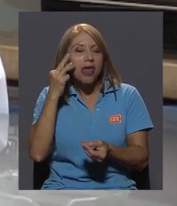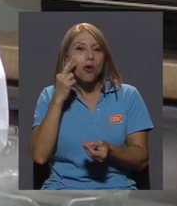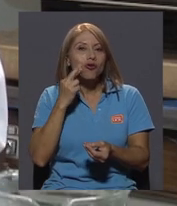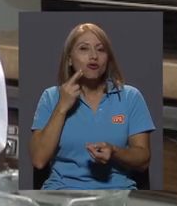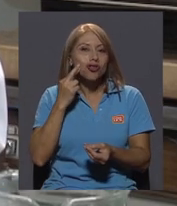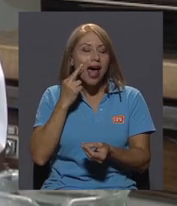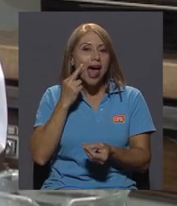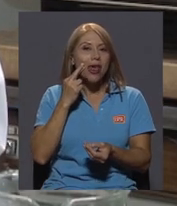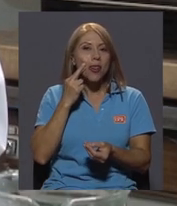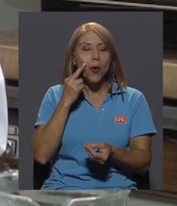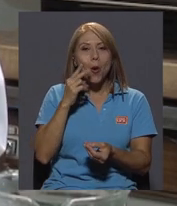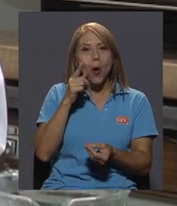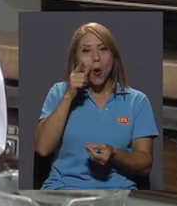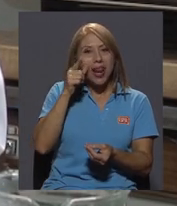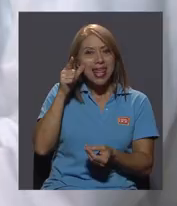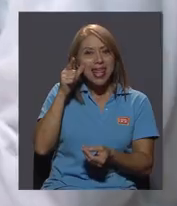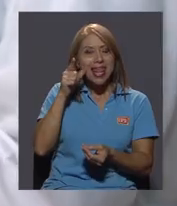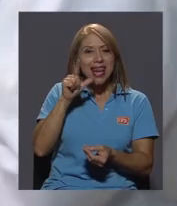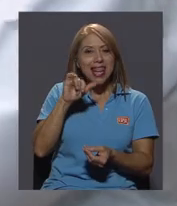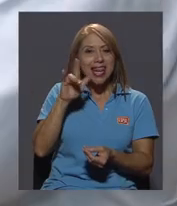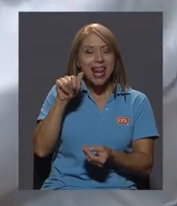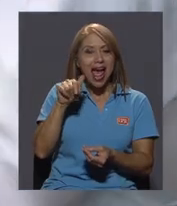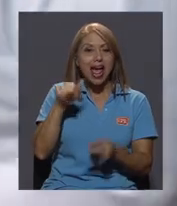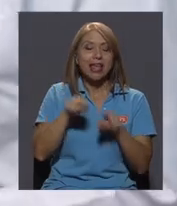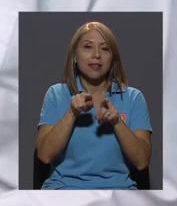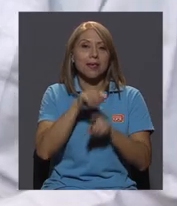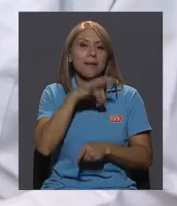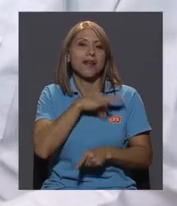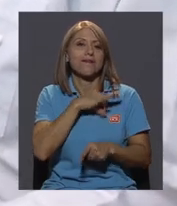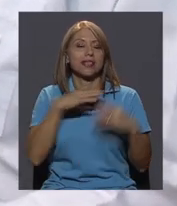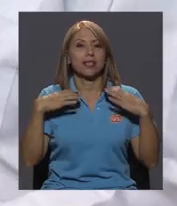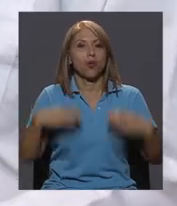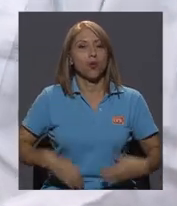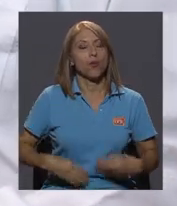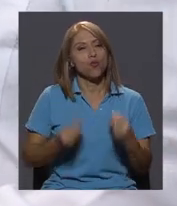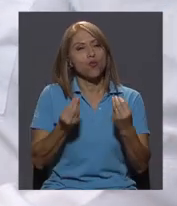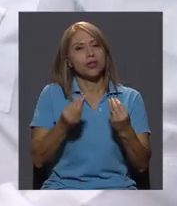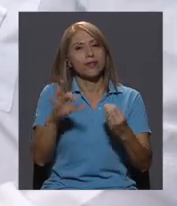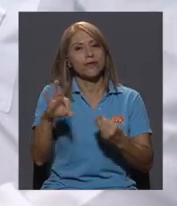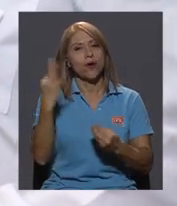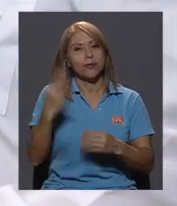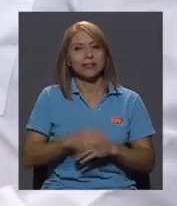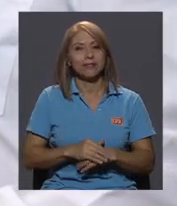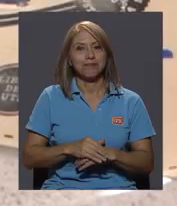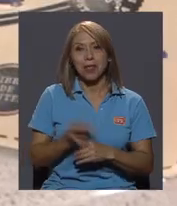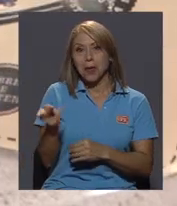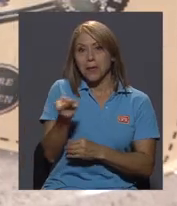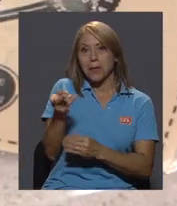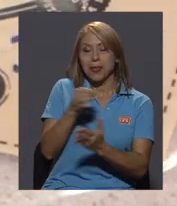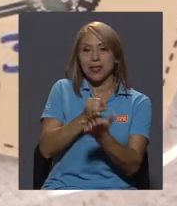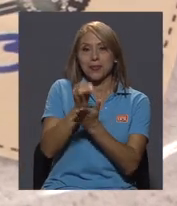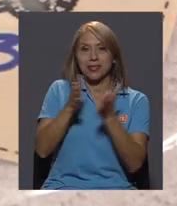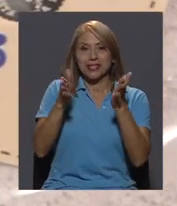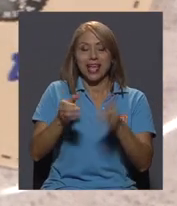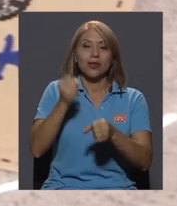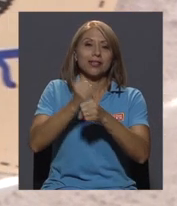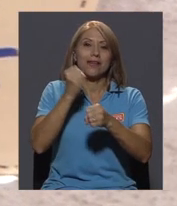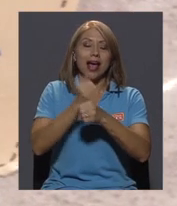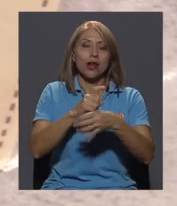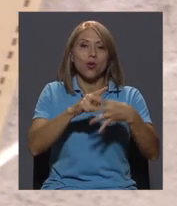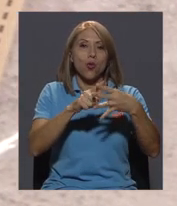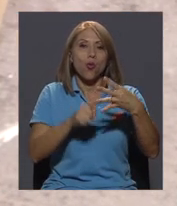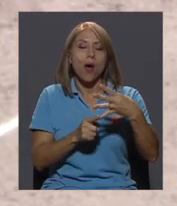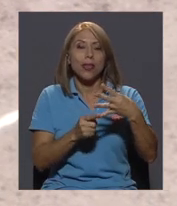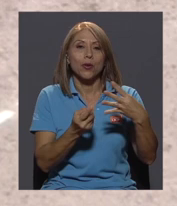y beneficia en muchos aspectos a nuestro organismo. Las investigadoras están trabajando en